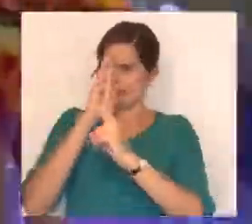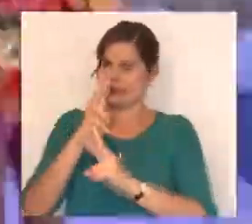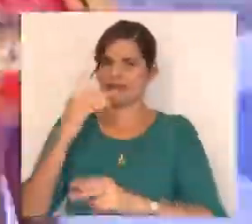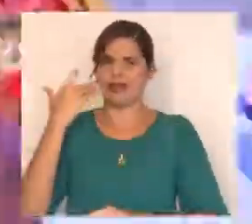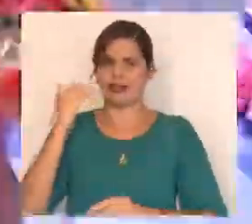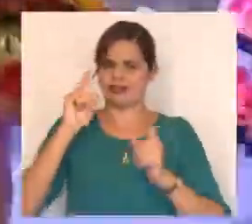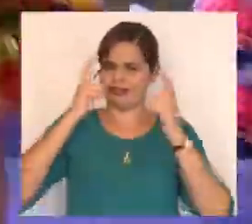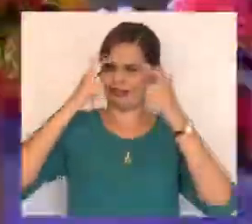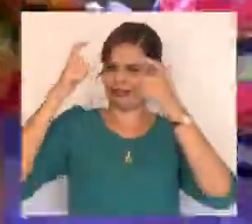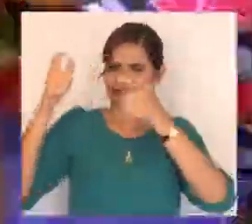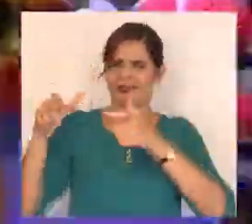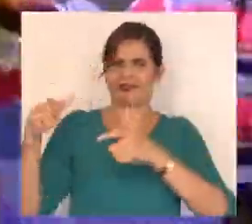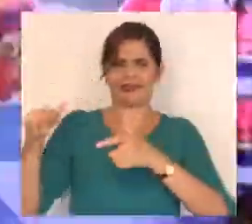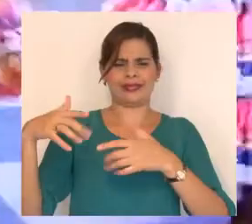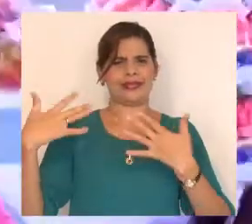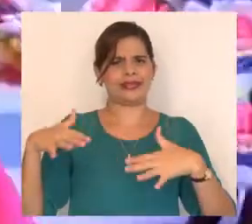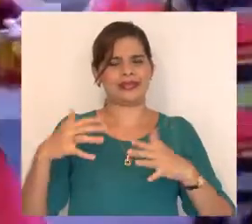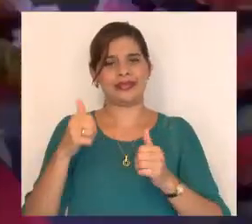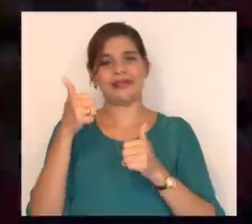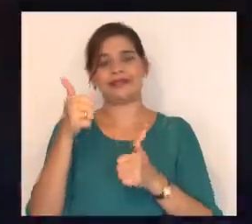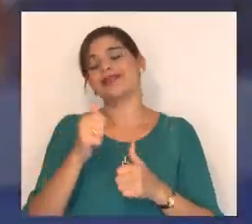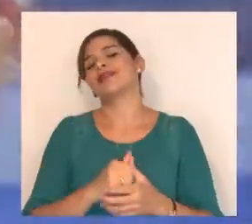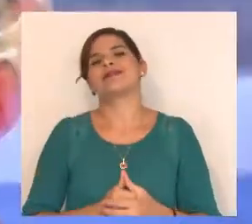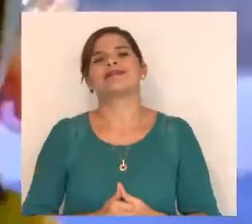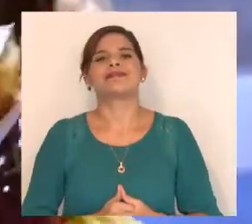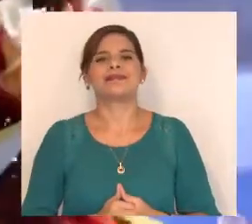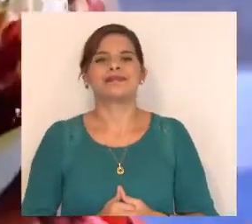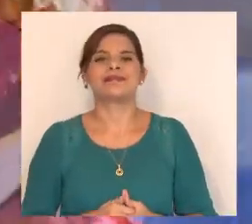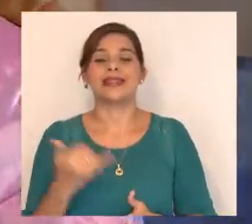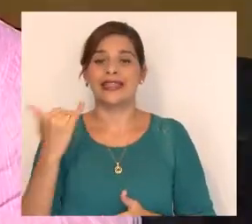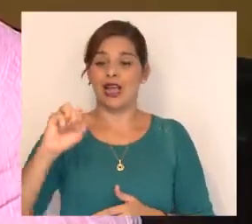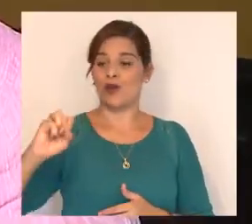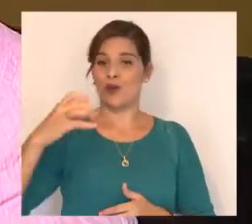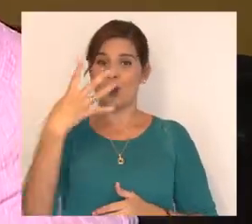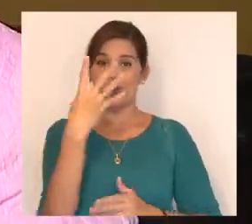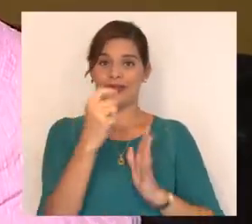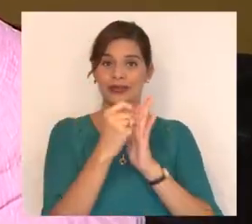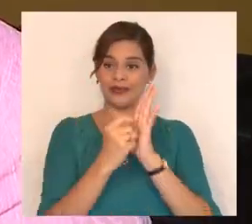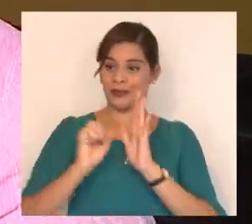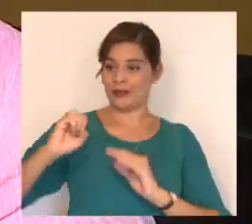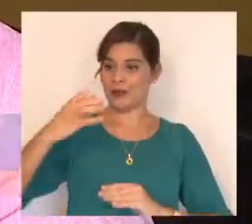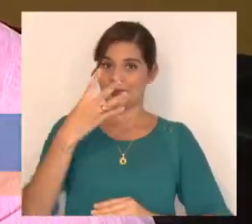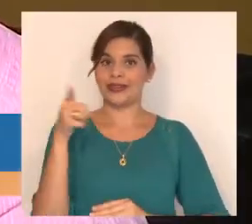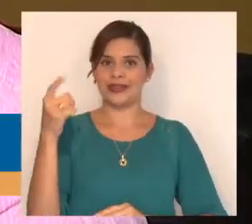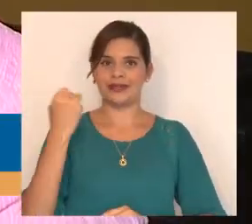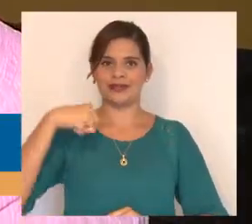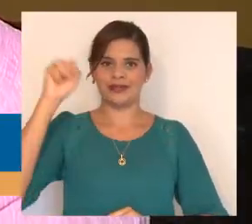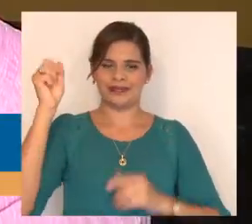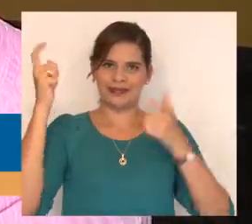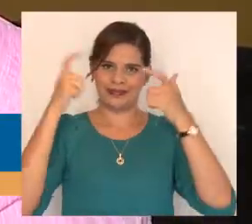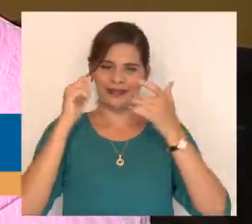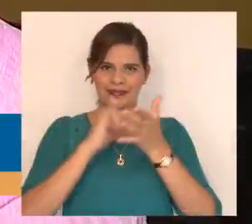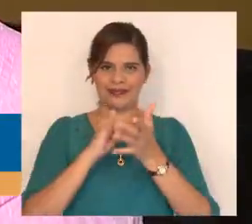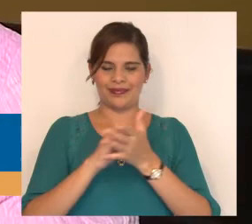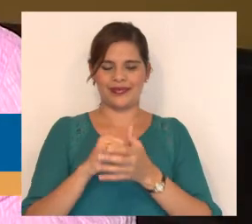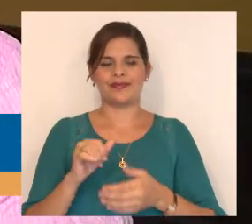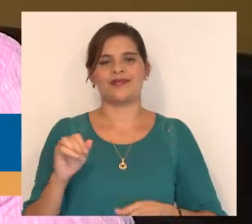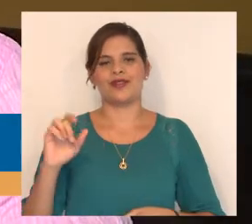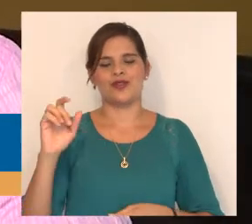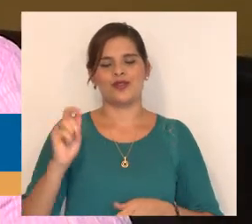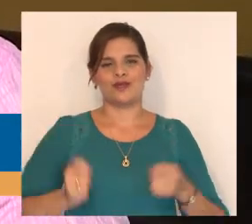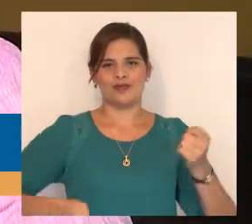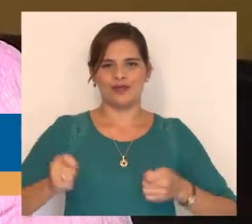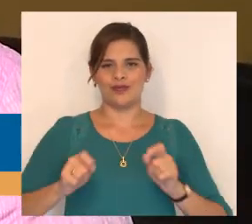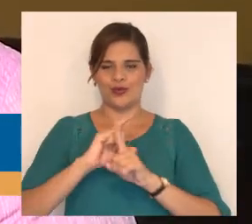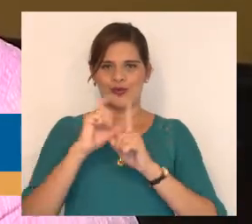que la Universidad del Magdalena obtiene en este importante evento. Y con esa herramienta que se llama Universidad del Magdalena, que le da la